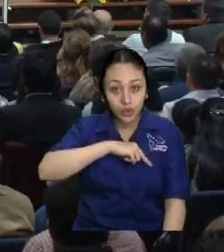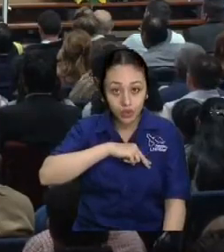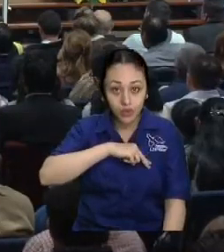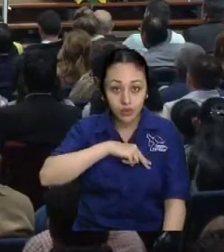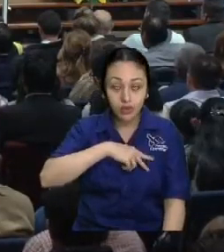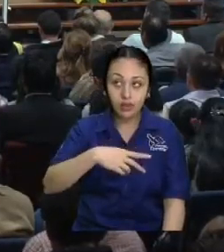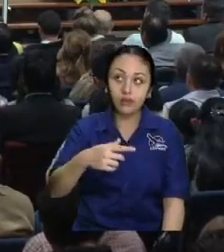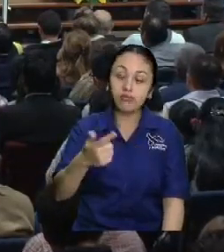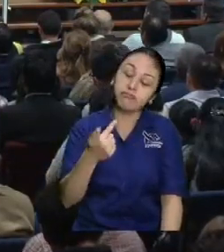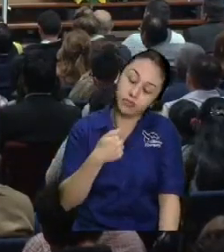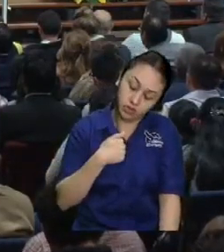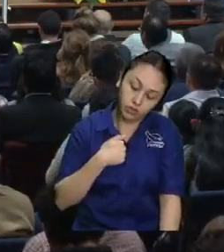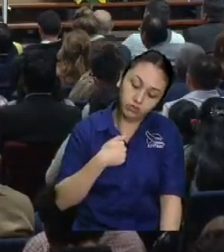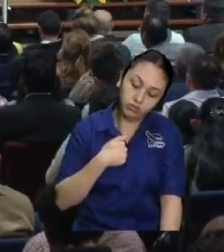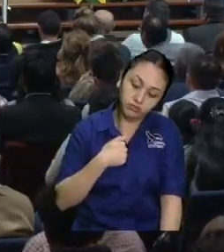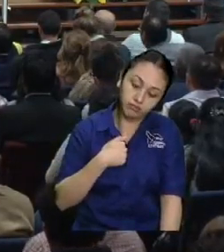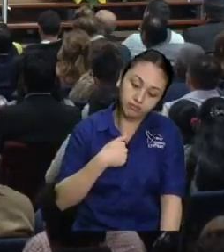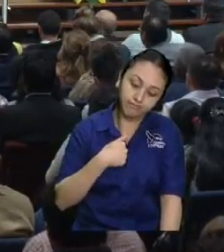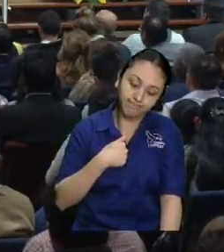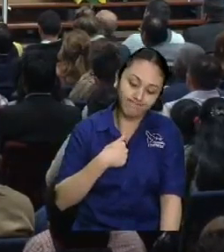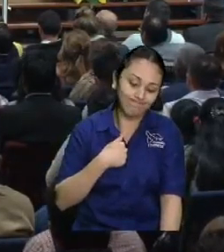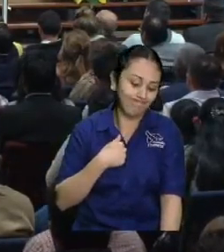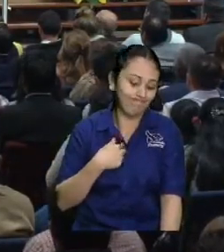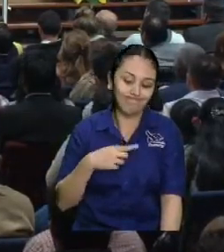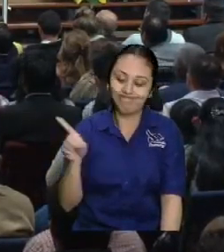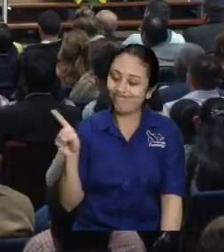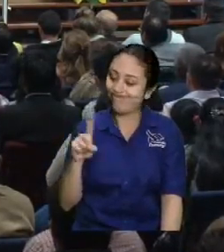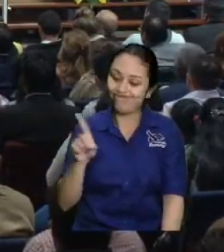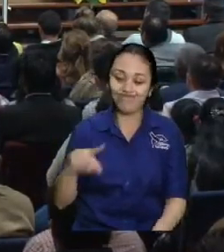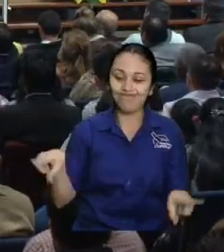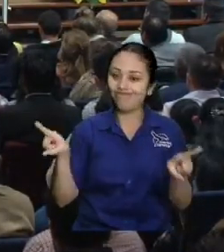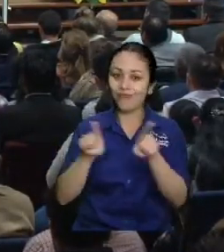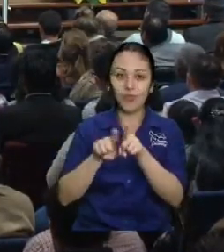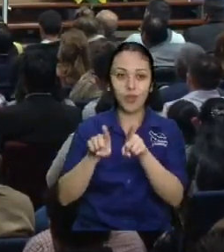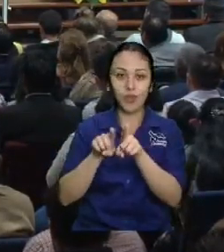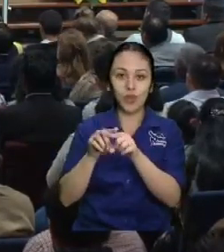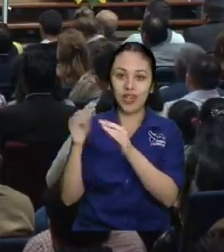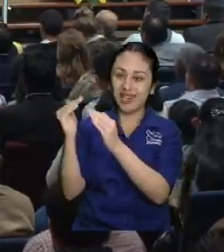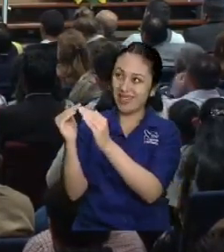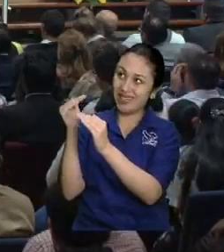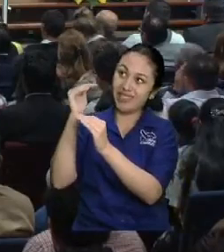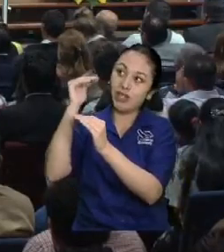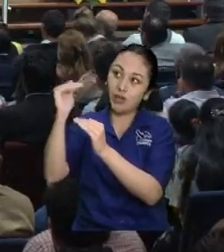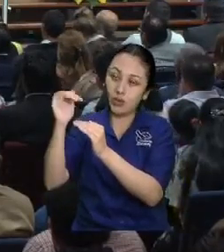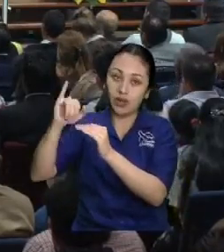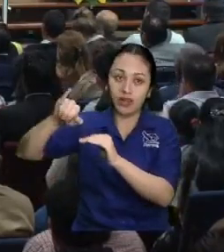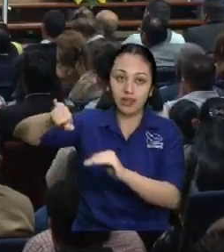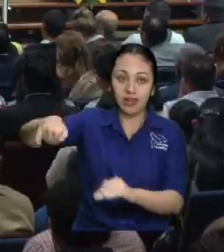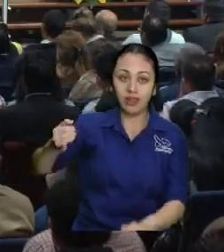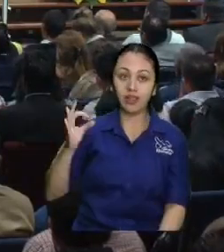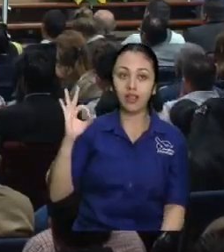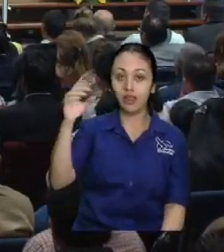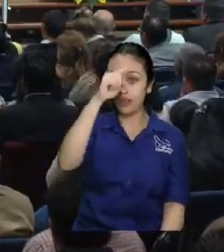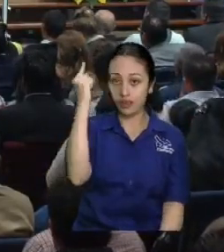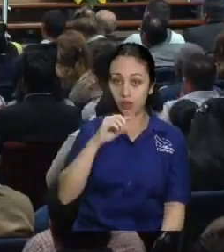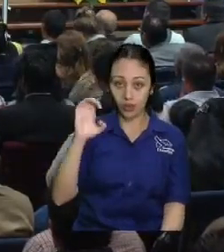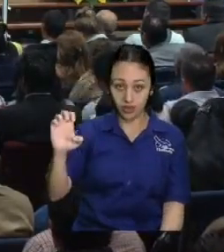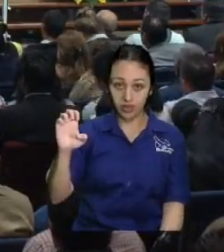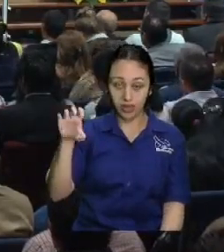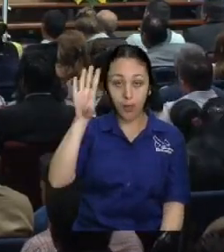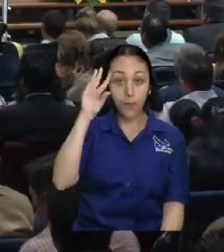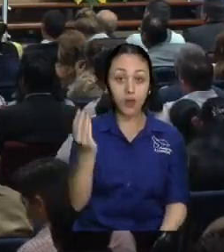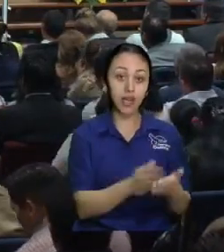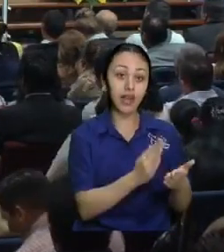yo por lo menos, no le llego ni a los tacones a José, porque la Biblia dice que era irreprensible y era un hombre